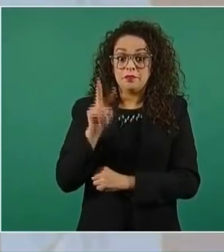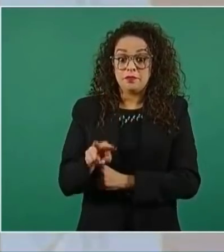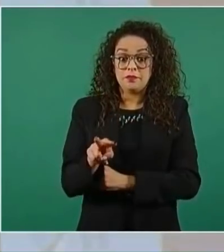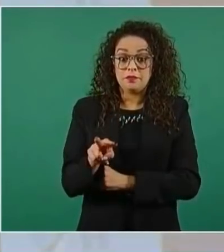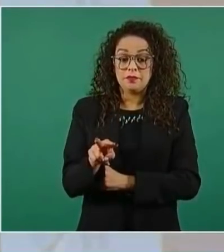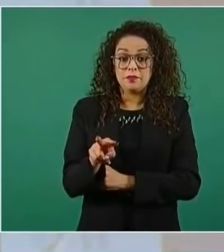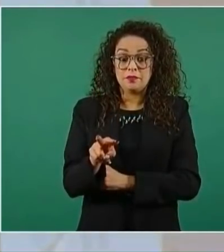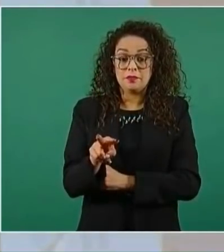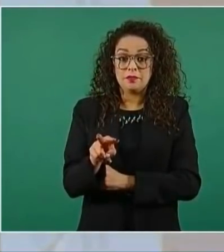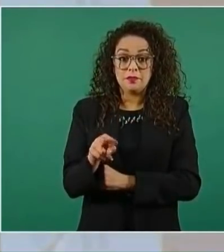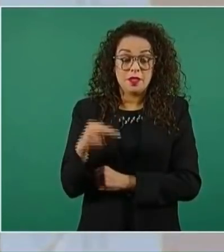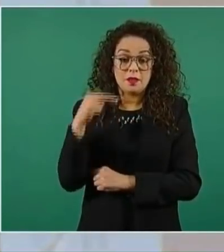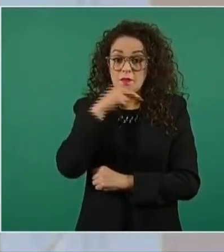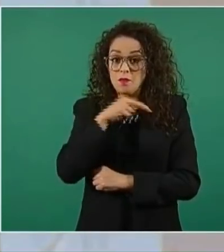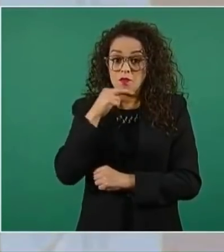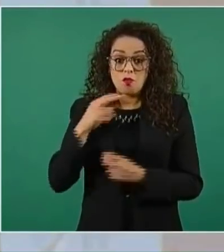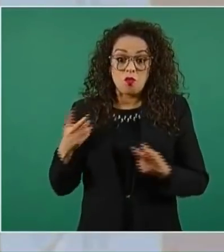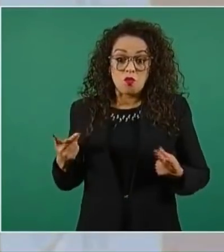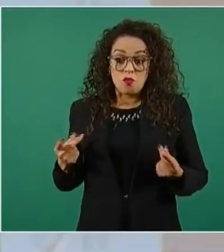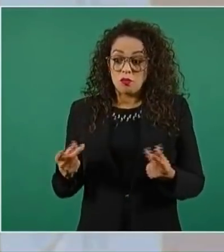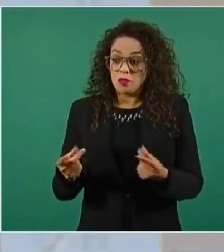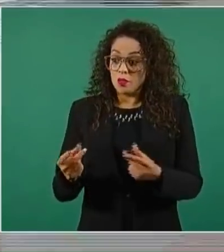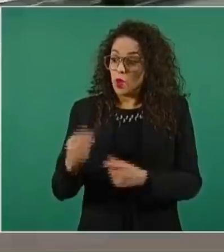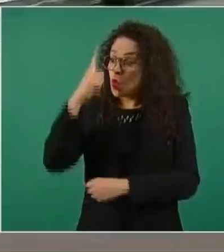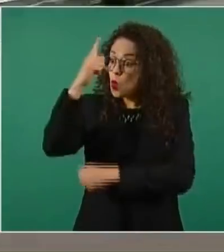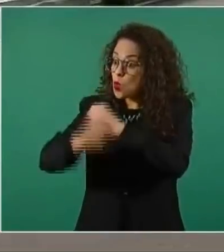contó con una vacuna.